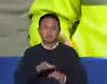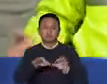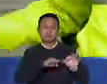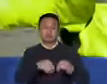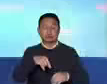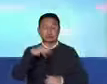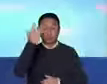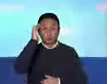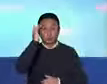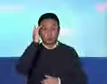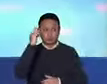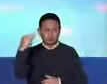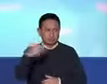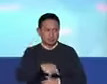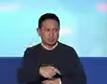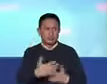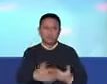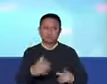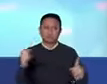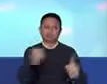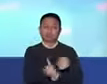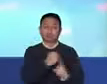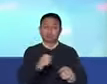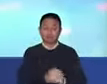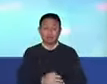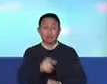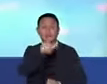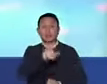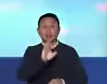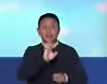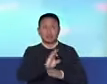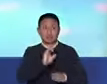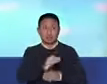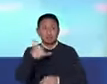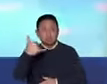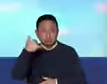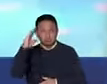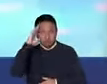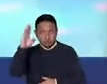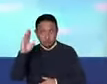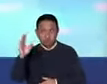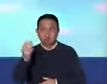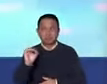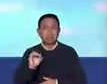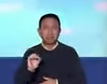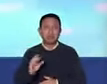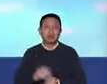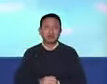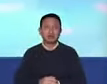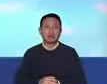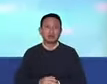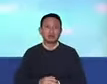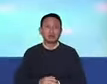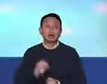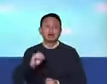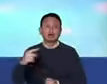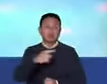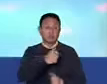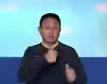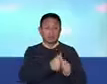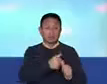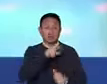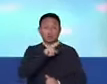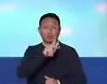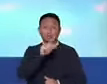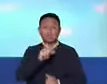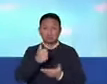su preocupación por el nivel de violencia y sobre todo que los testigos nunca llamaron al EQ911 o llegaron a la UPC, que está a pocos